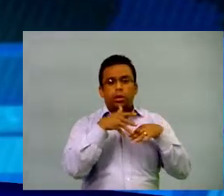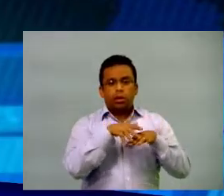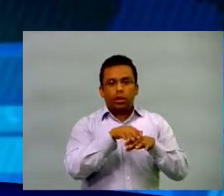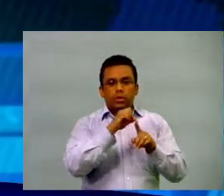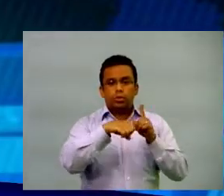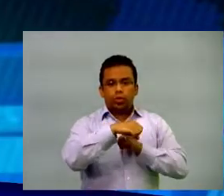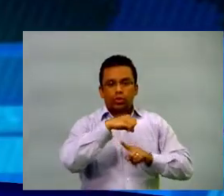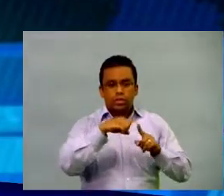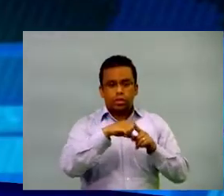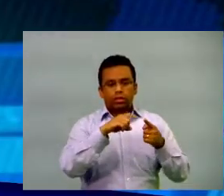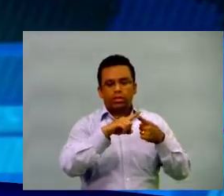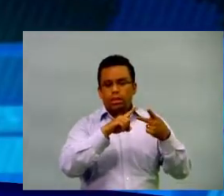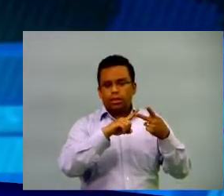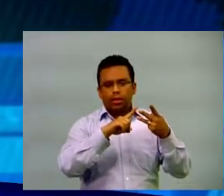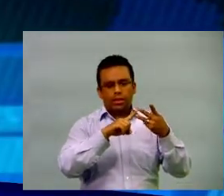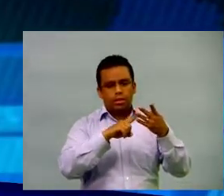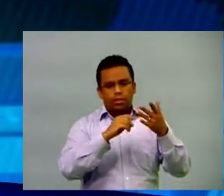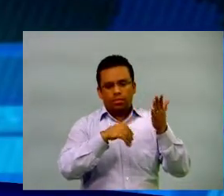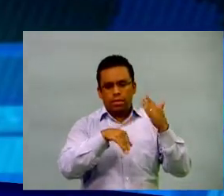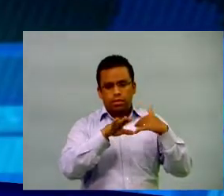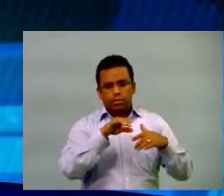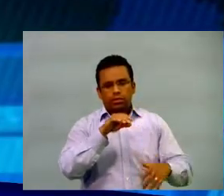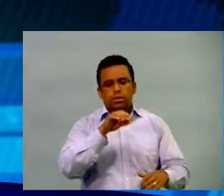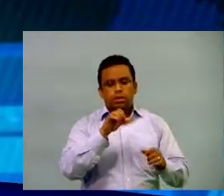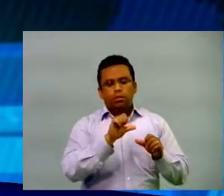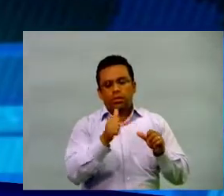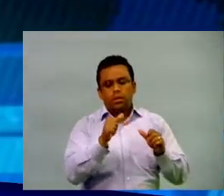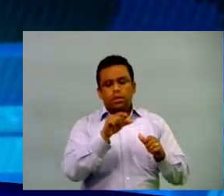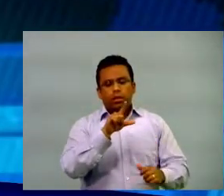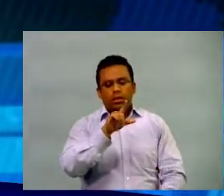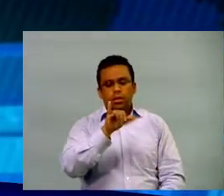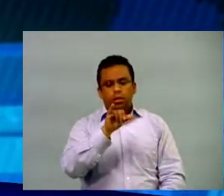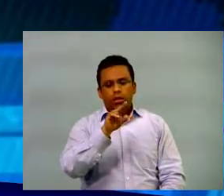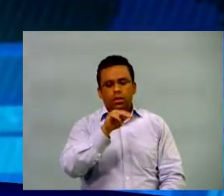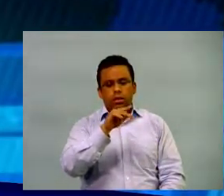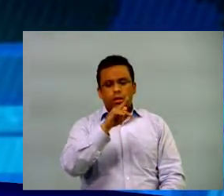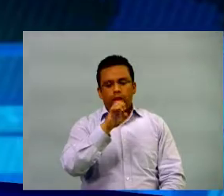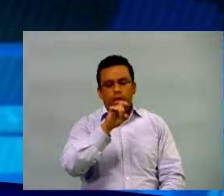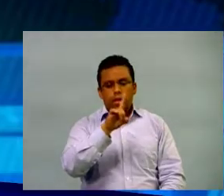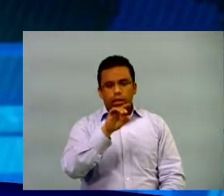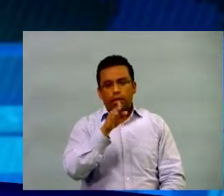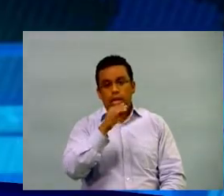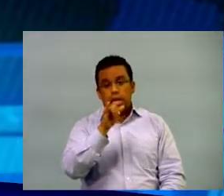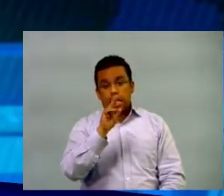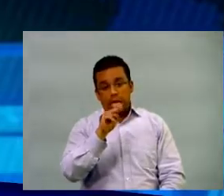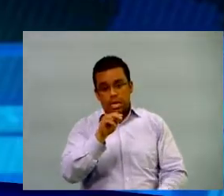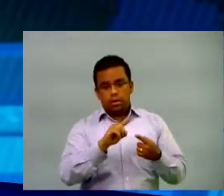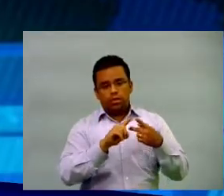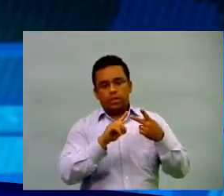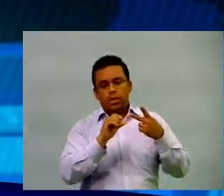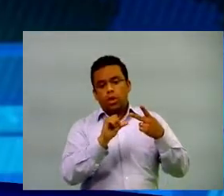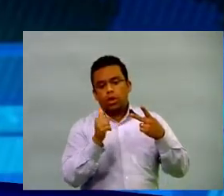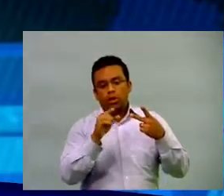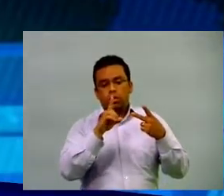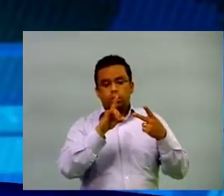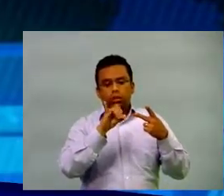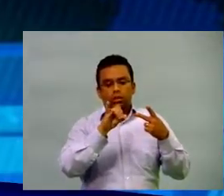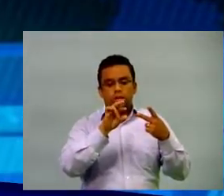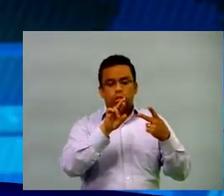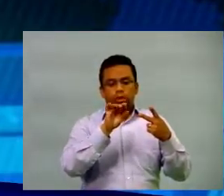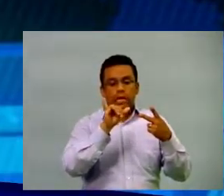WOMS, que es muy orientada a mujeres, y otro tipo de redes temáticas muy importantes para desplegar